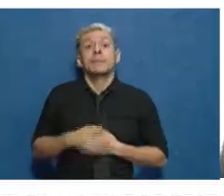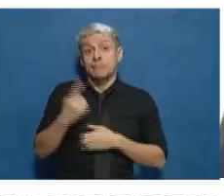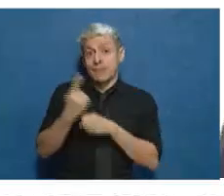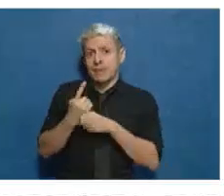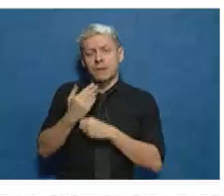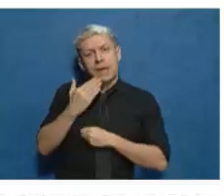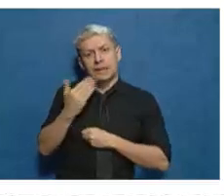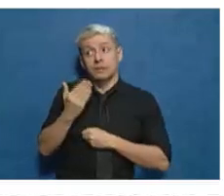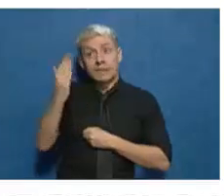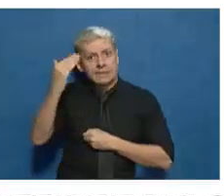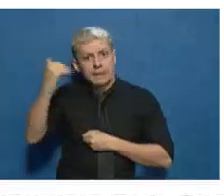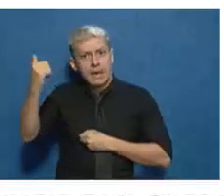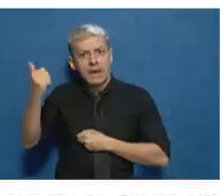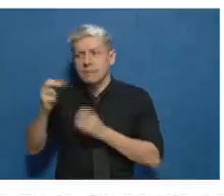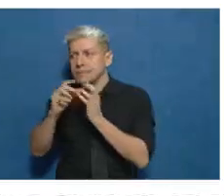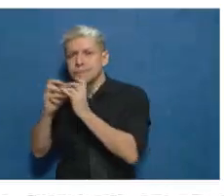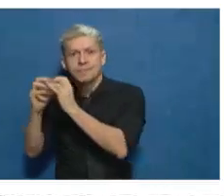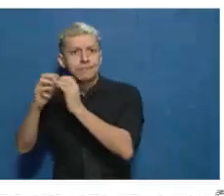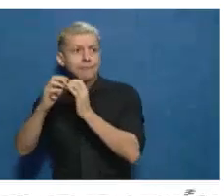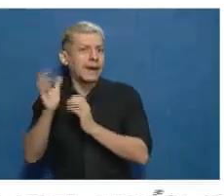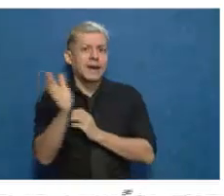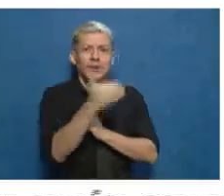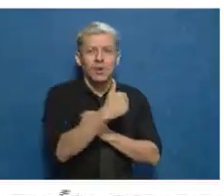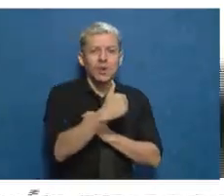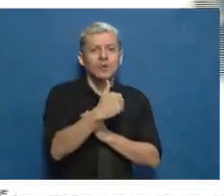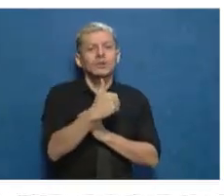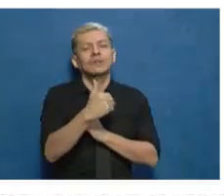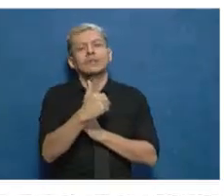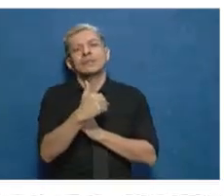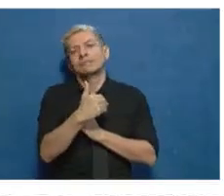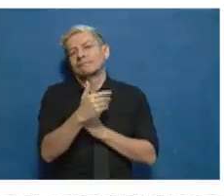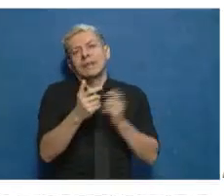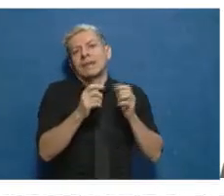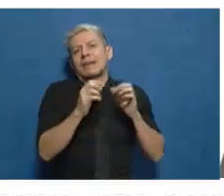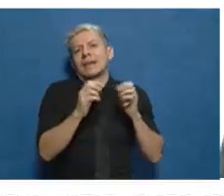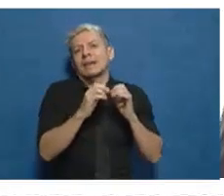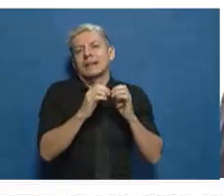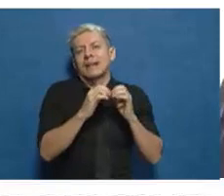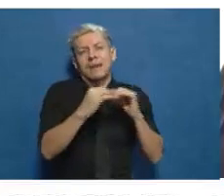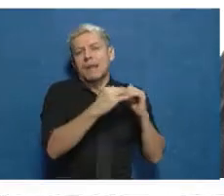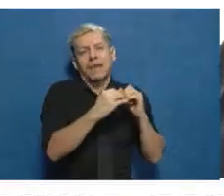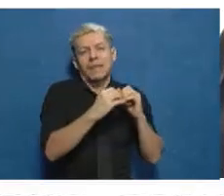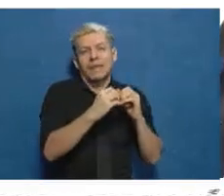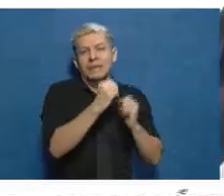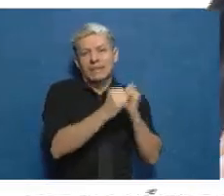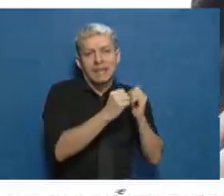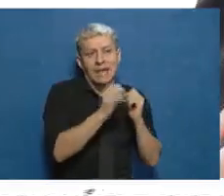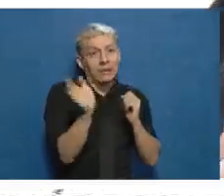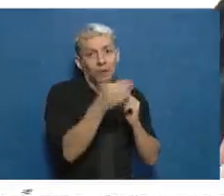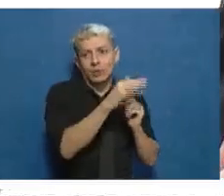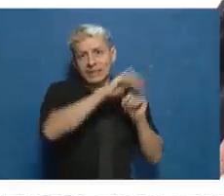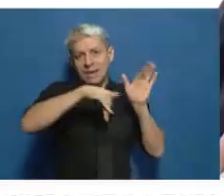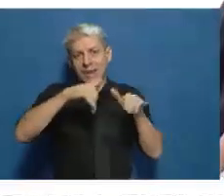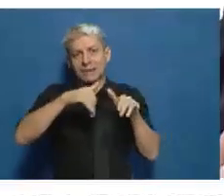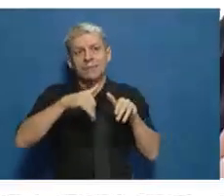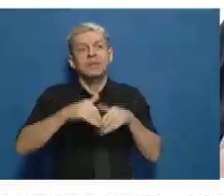porque nos han llamado al consenso a todas las cámaras empresarias, a la FENA, a todas las cámaras del Gran Mendoza. Si bien CECITIS ya hace un horario